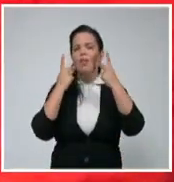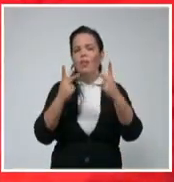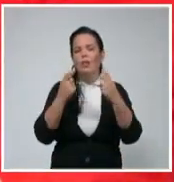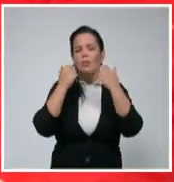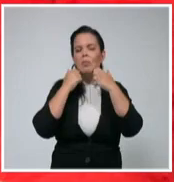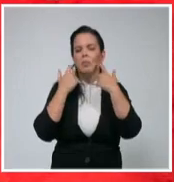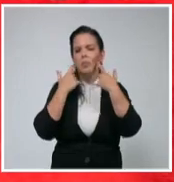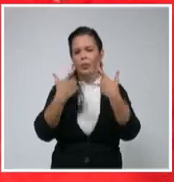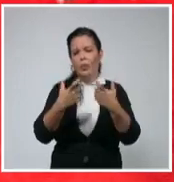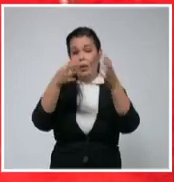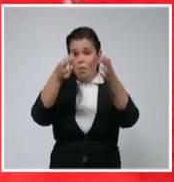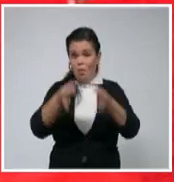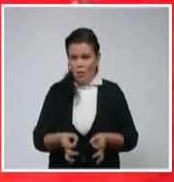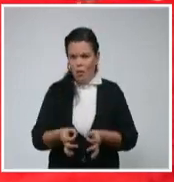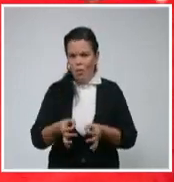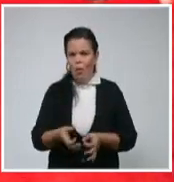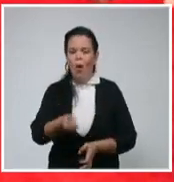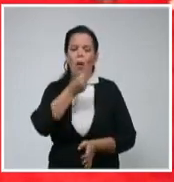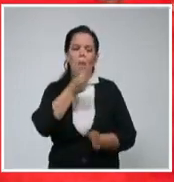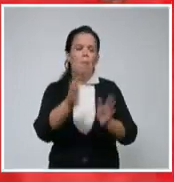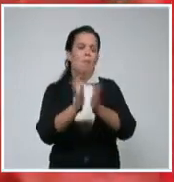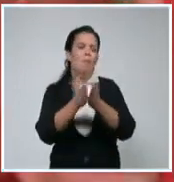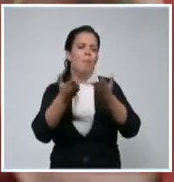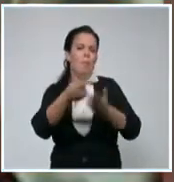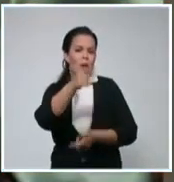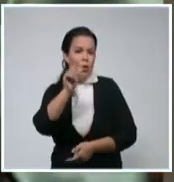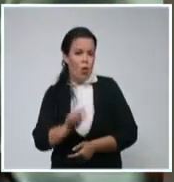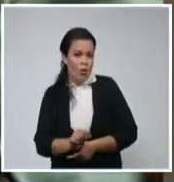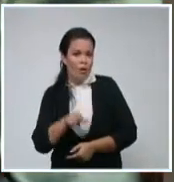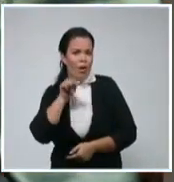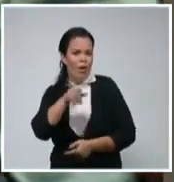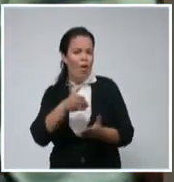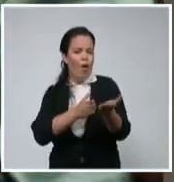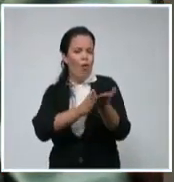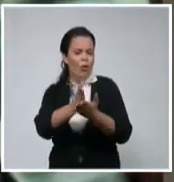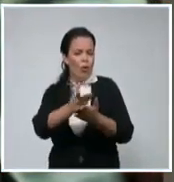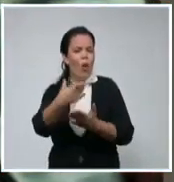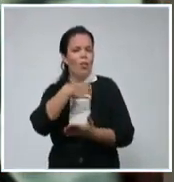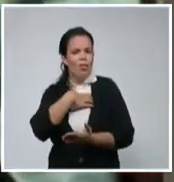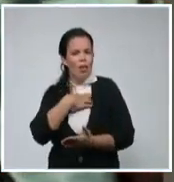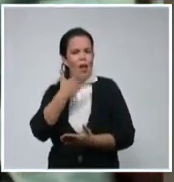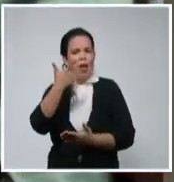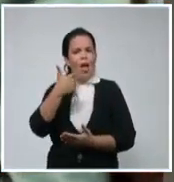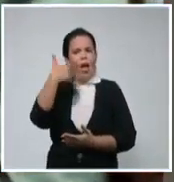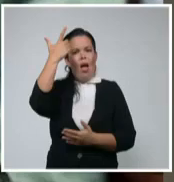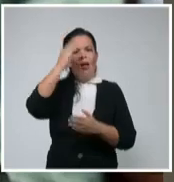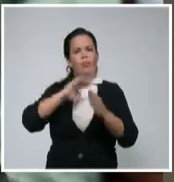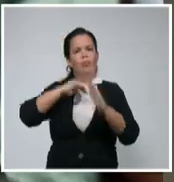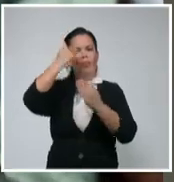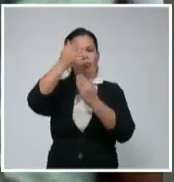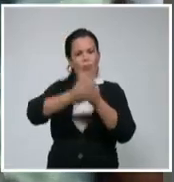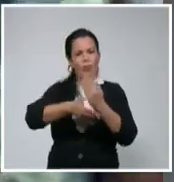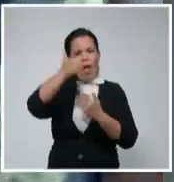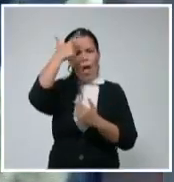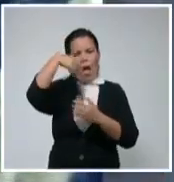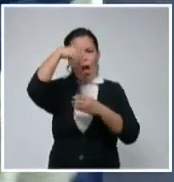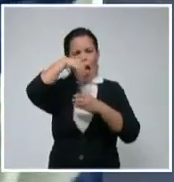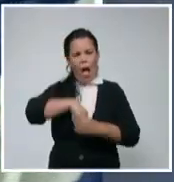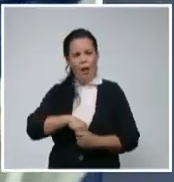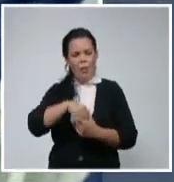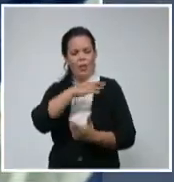como se quiere en el buen periodismo, no le ha faltado ni le faltará espíritu de aventura, sensibilidad,